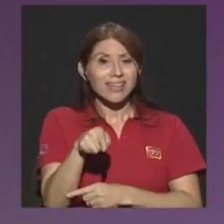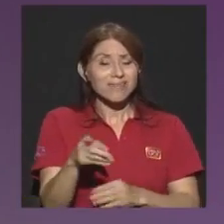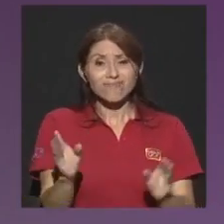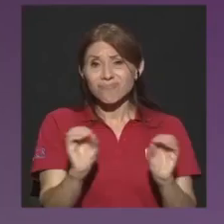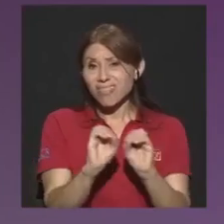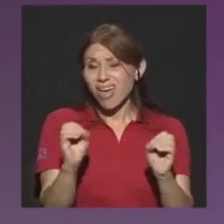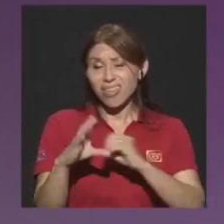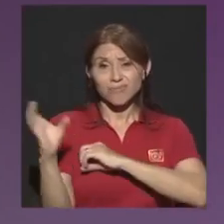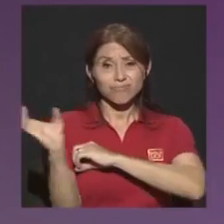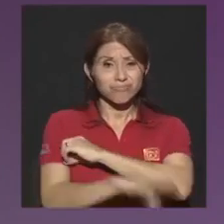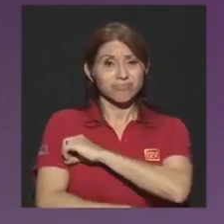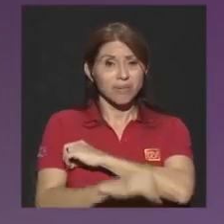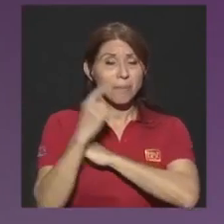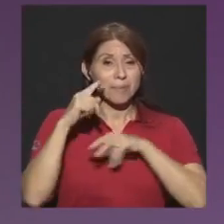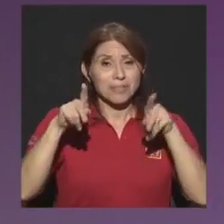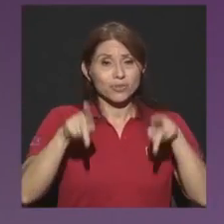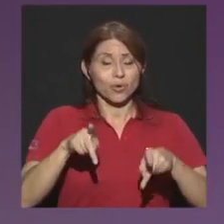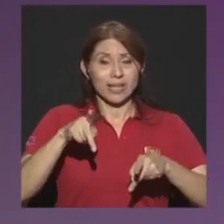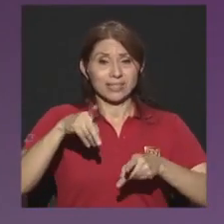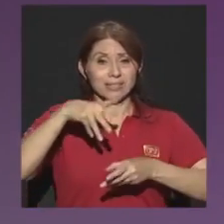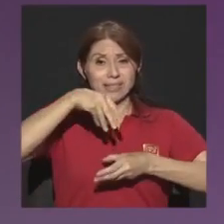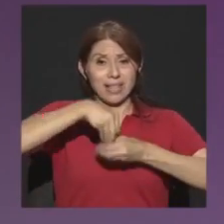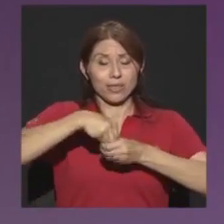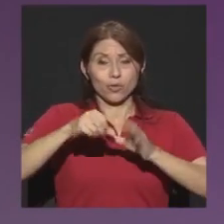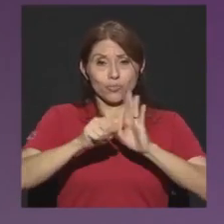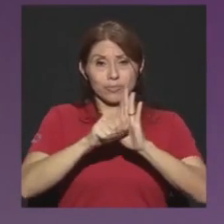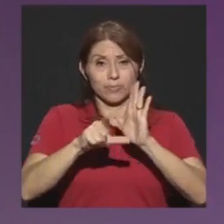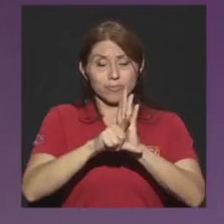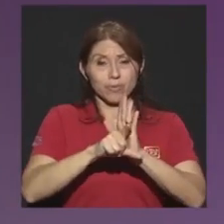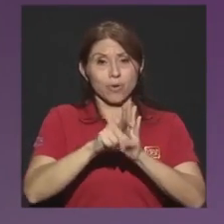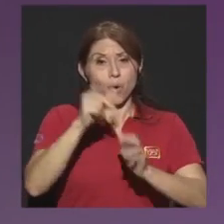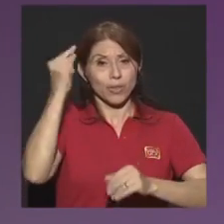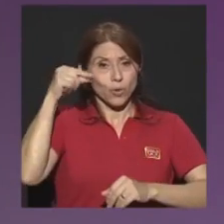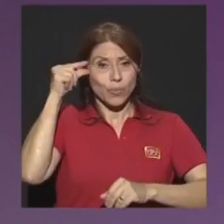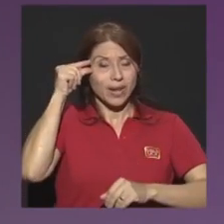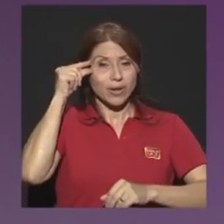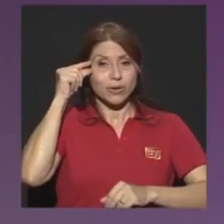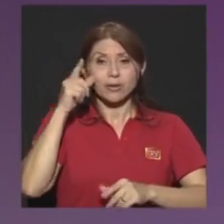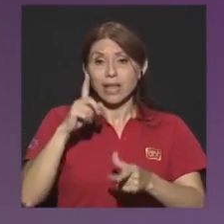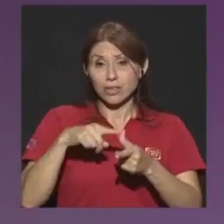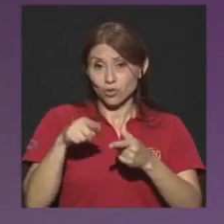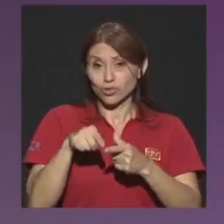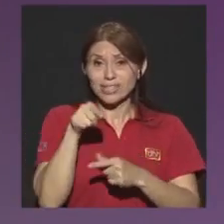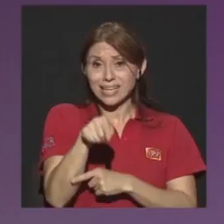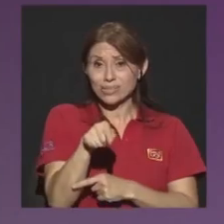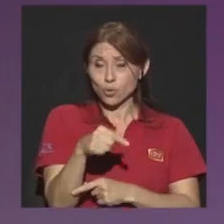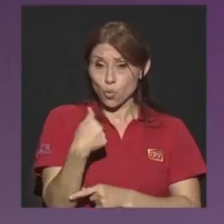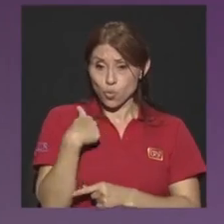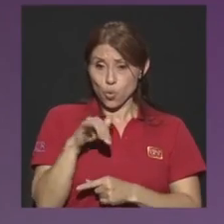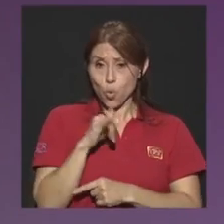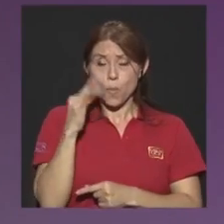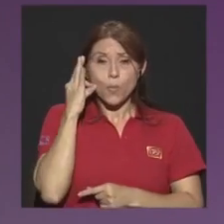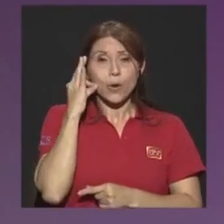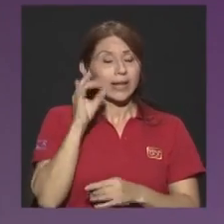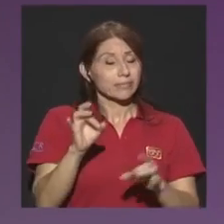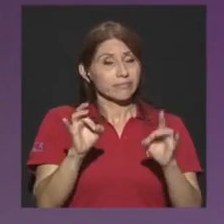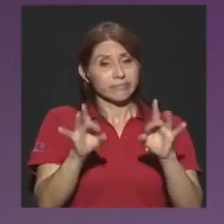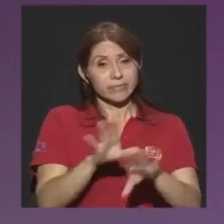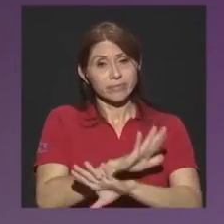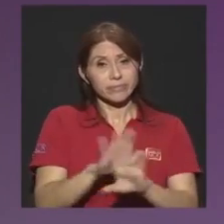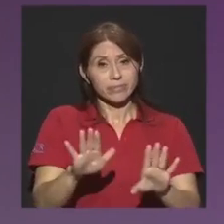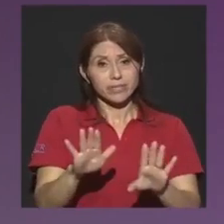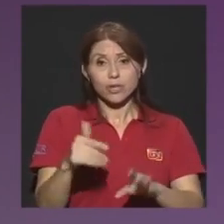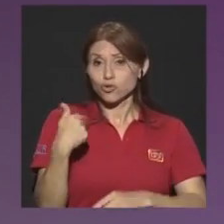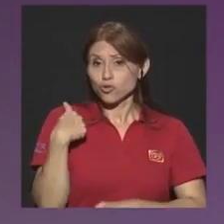sea, eso era la desgracia de ser mujer prácticamente. Sin embargo, Por ejemplo, yo a los colegas les sugiero buscar